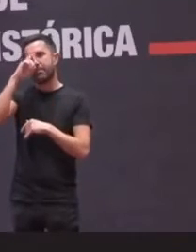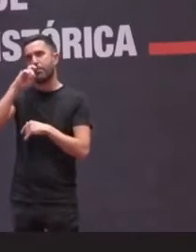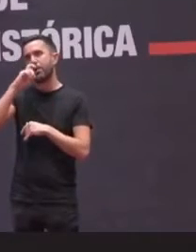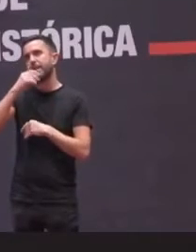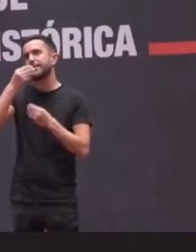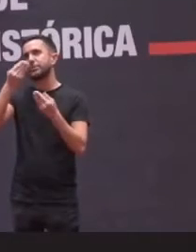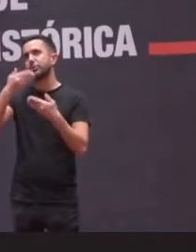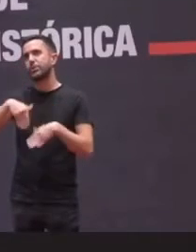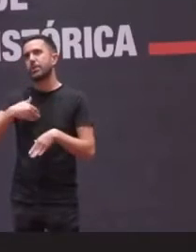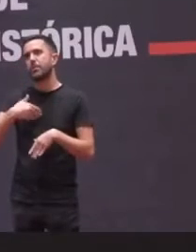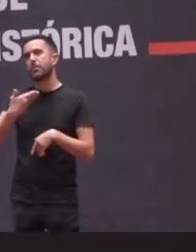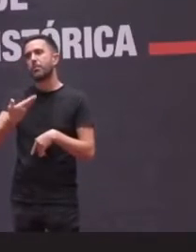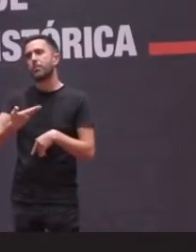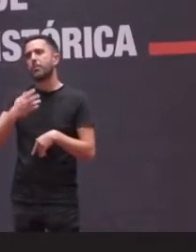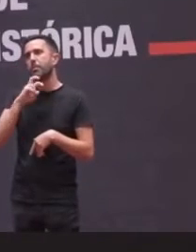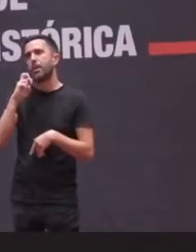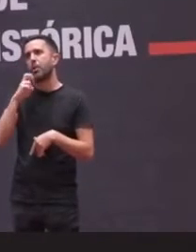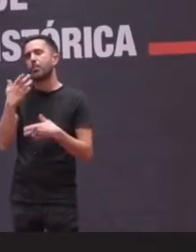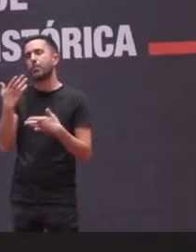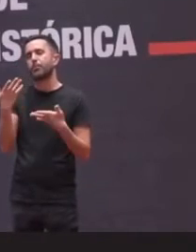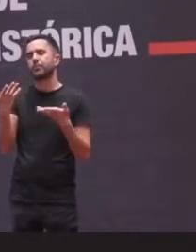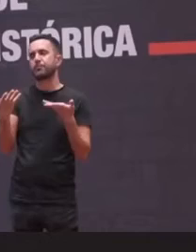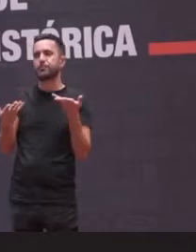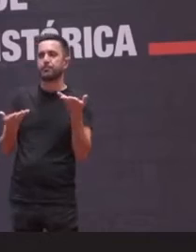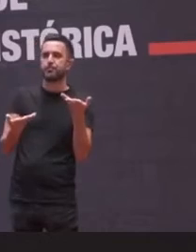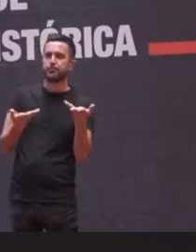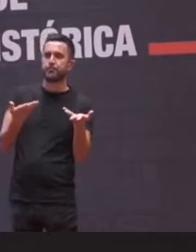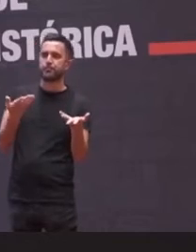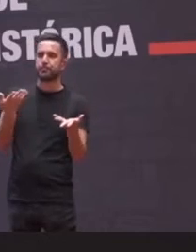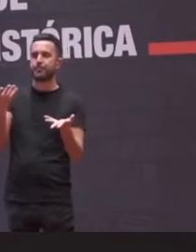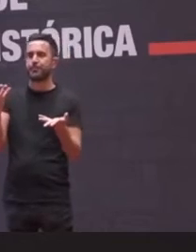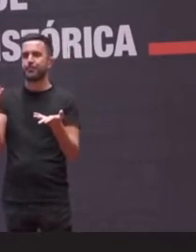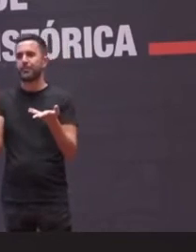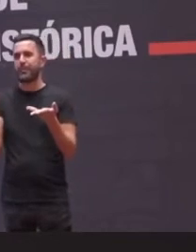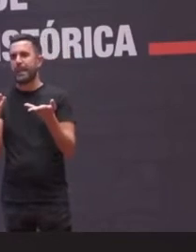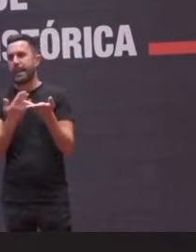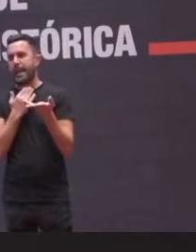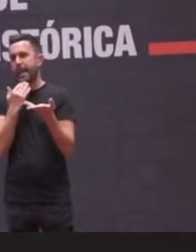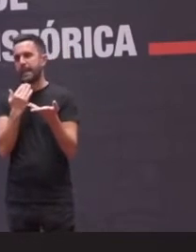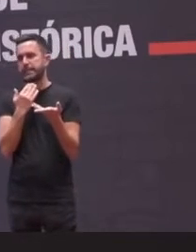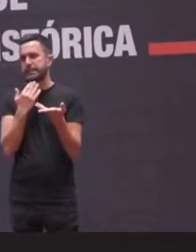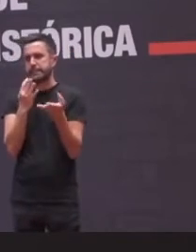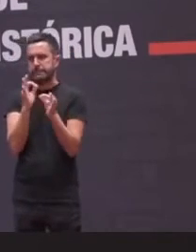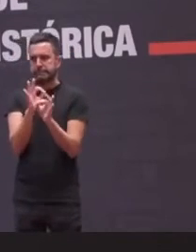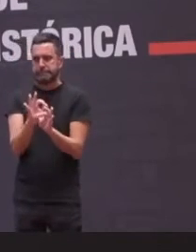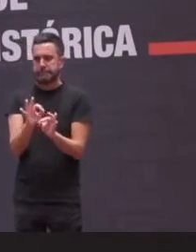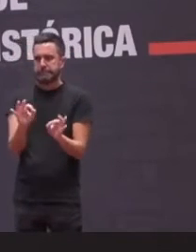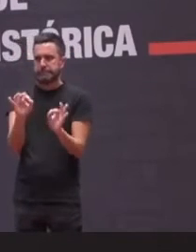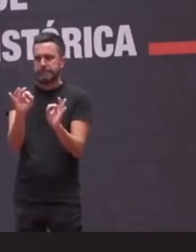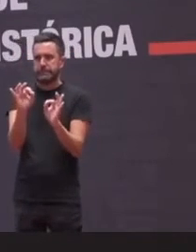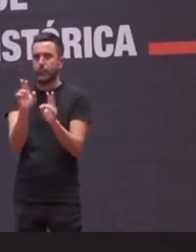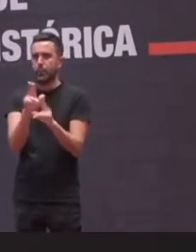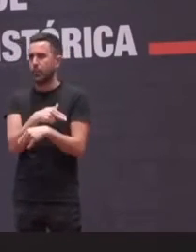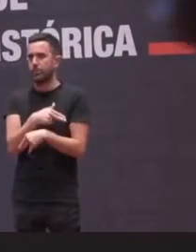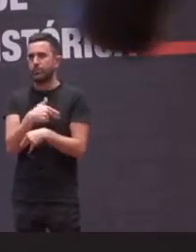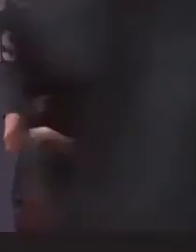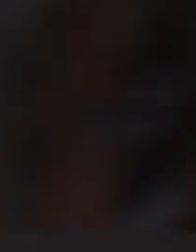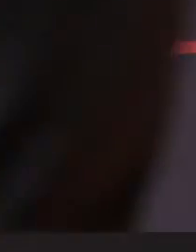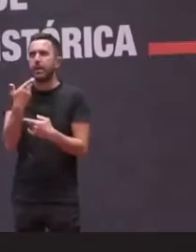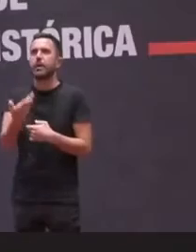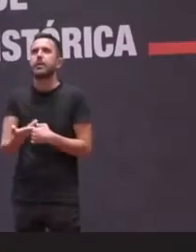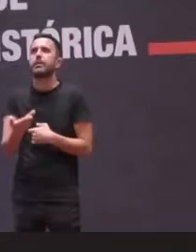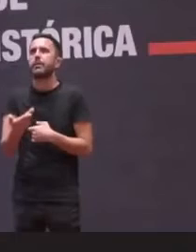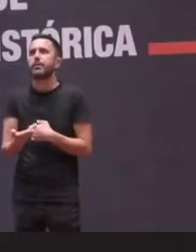desde o punto de vista xurídico, un valor moi relativo, por non decir nulo. Non pon en cuestión nada. Si ten unha relevancia, por